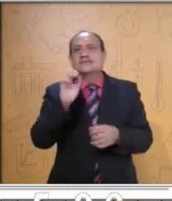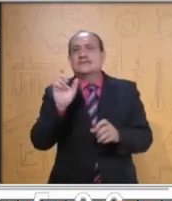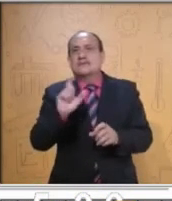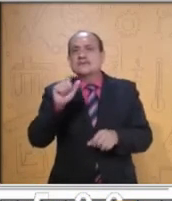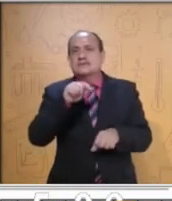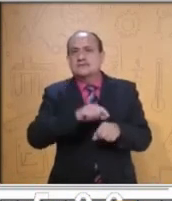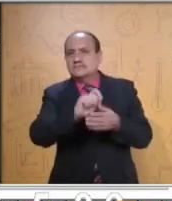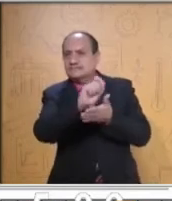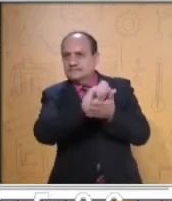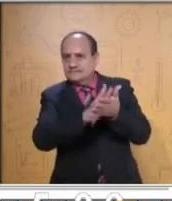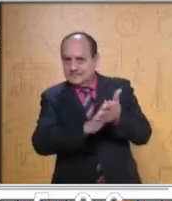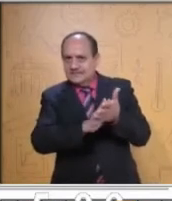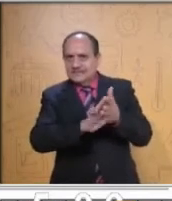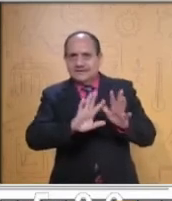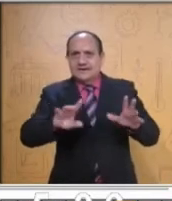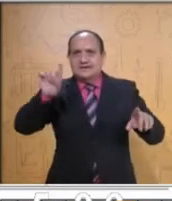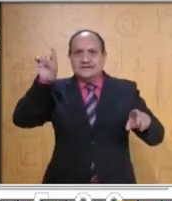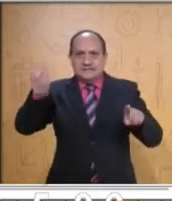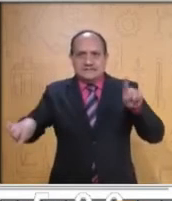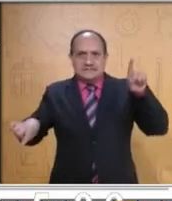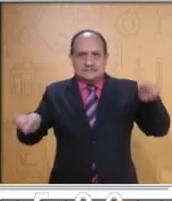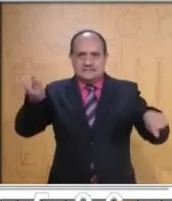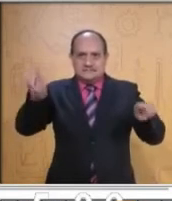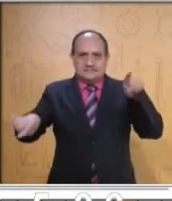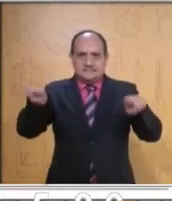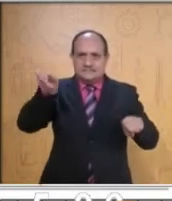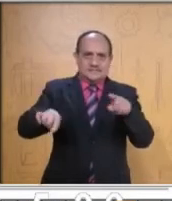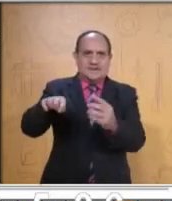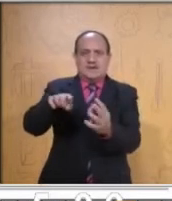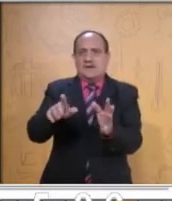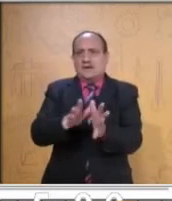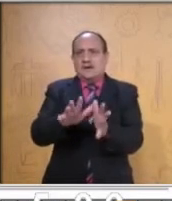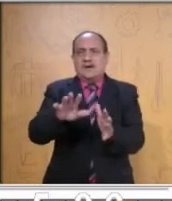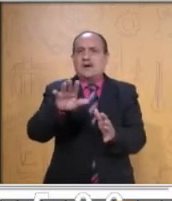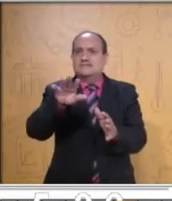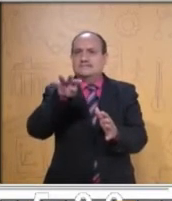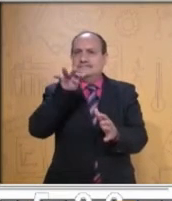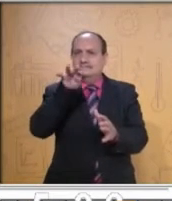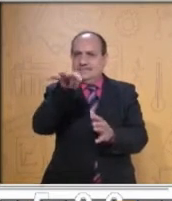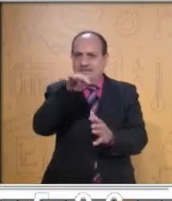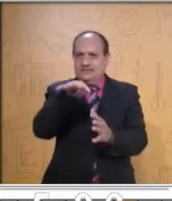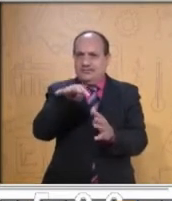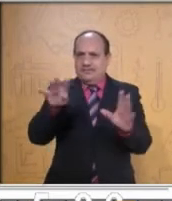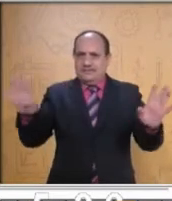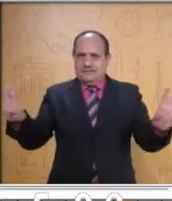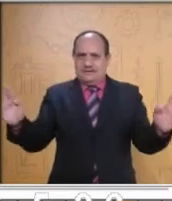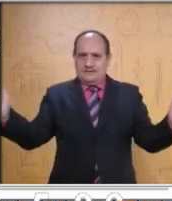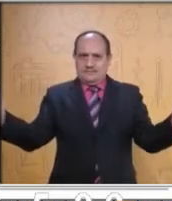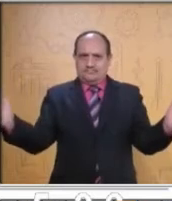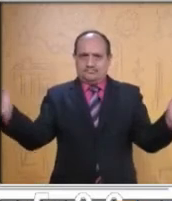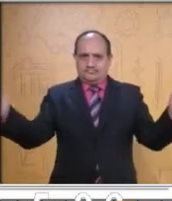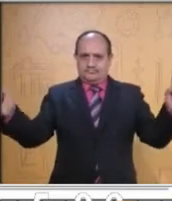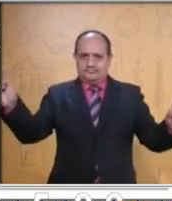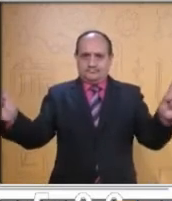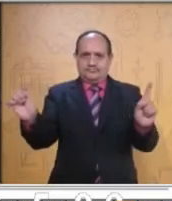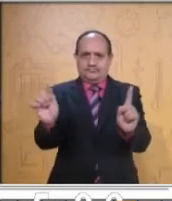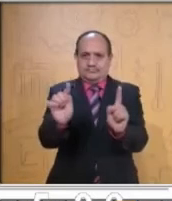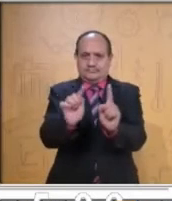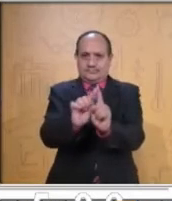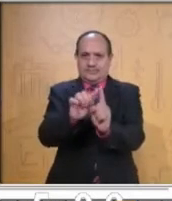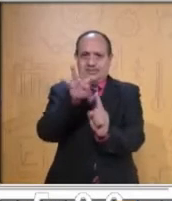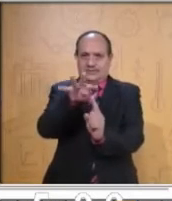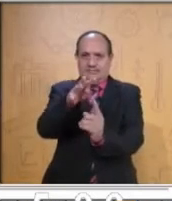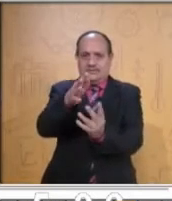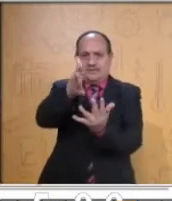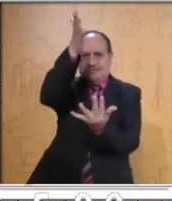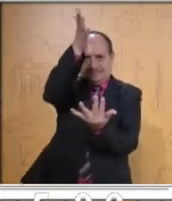yo estoy cancelando y llego al lugar 19 en ambas partes. Y como vimos el día de ayer,